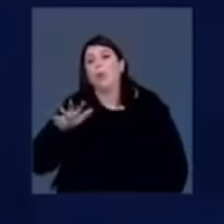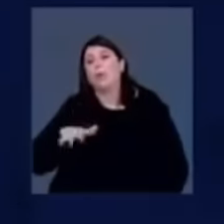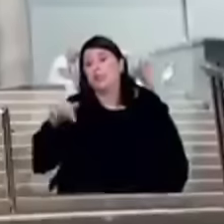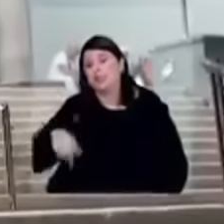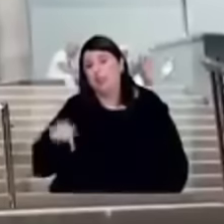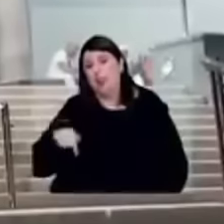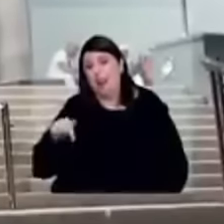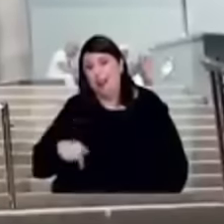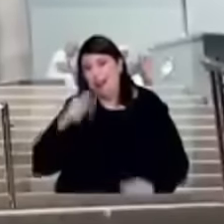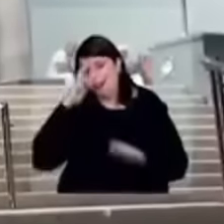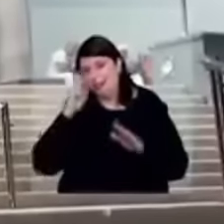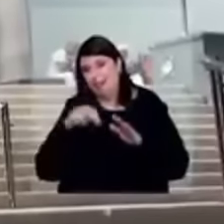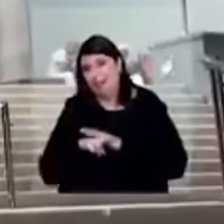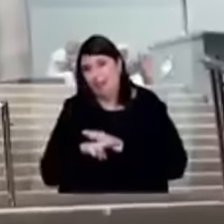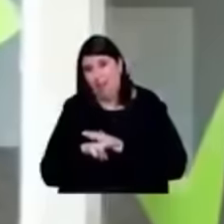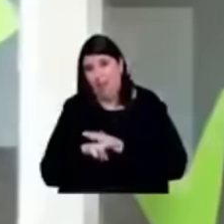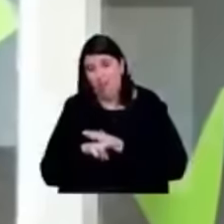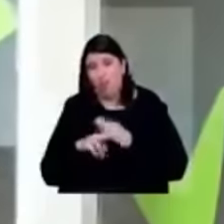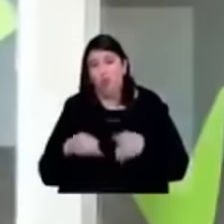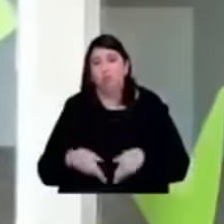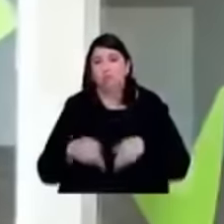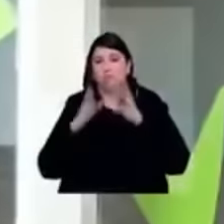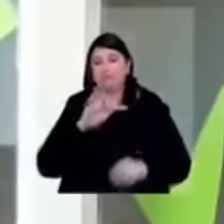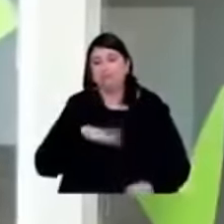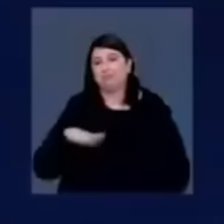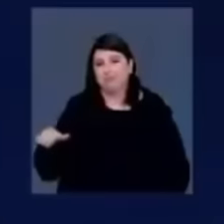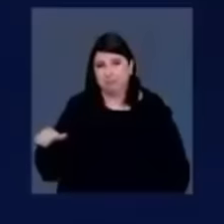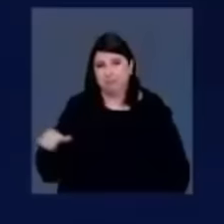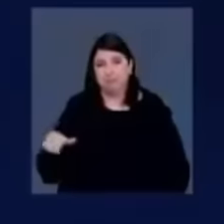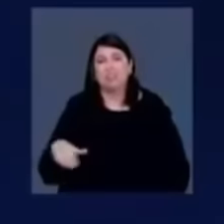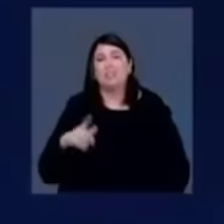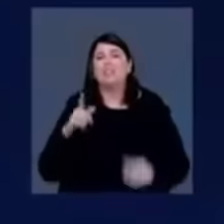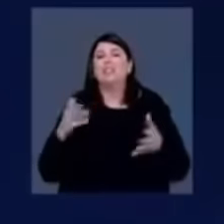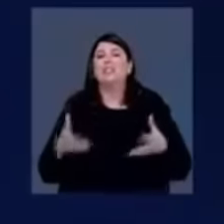su familia en un accidente y quemarse el 70% de su cuerpo.